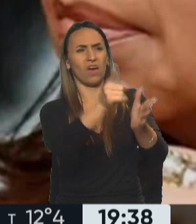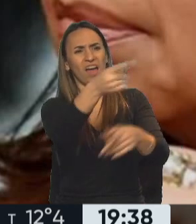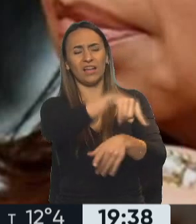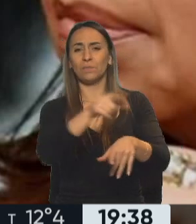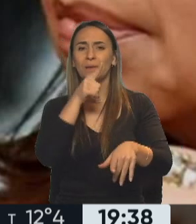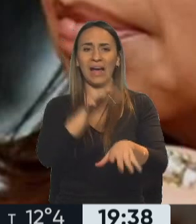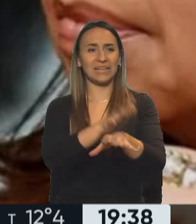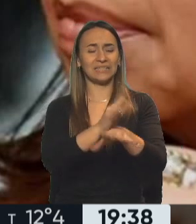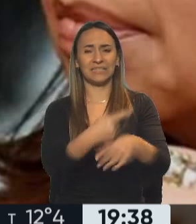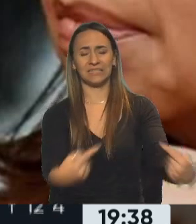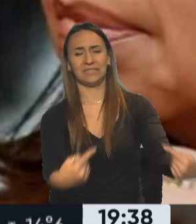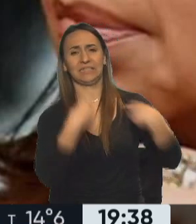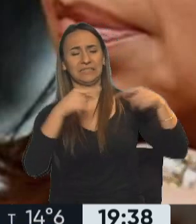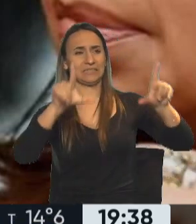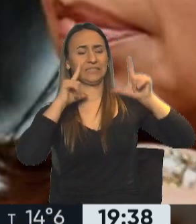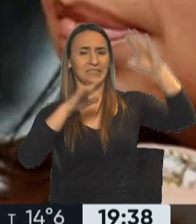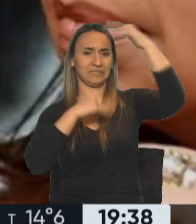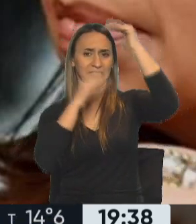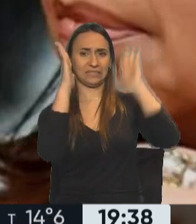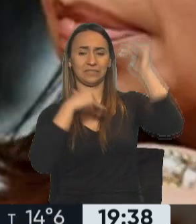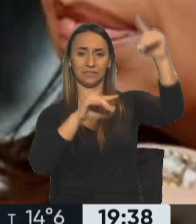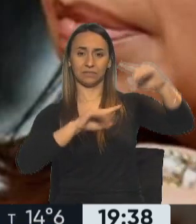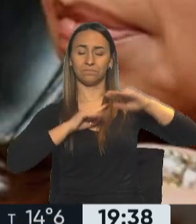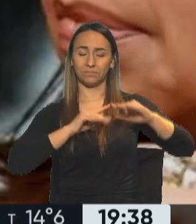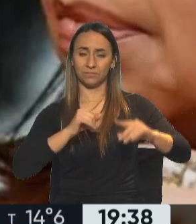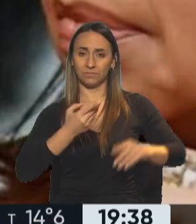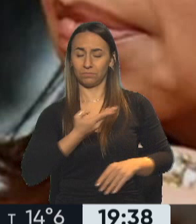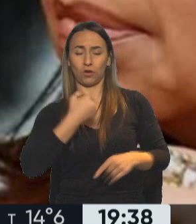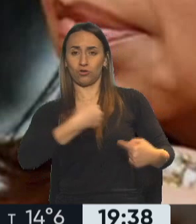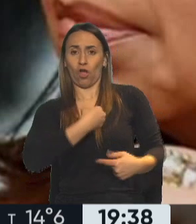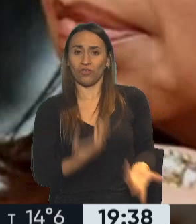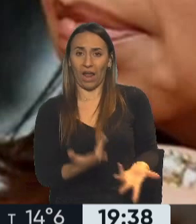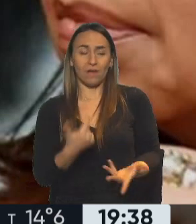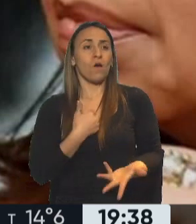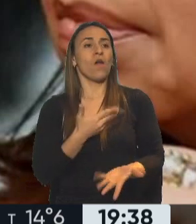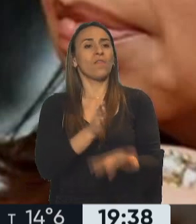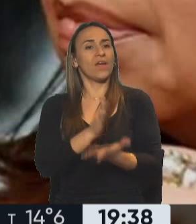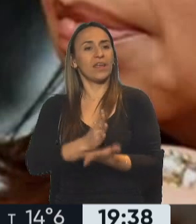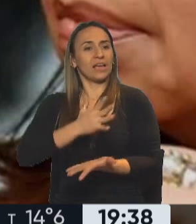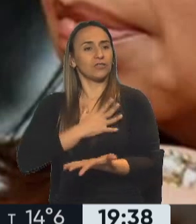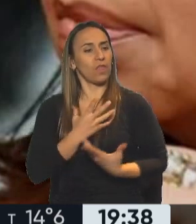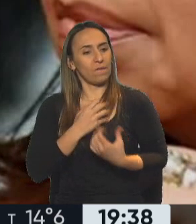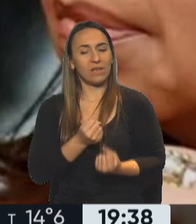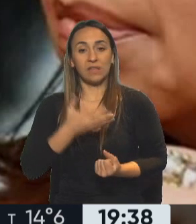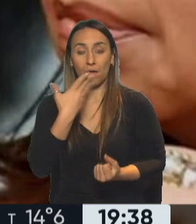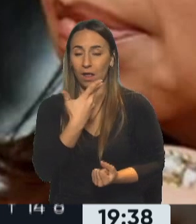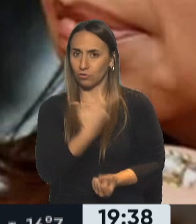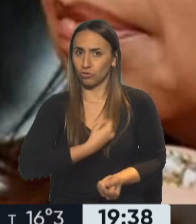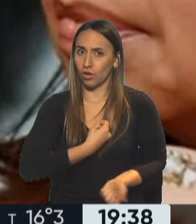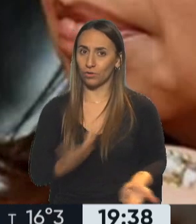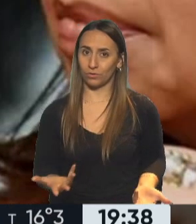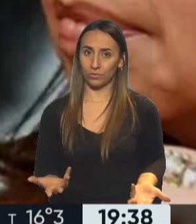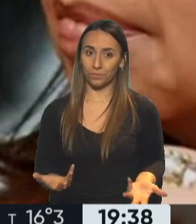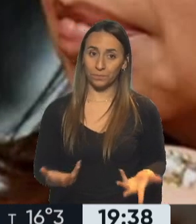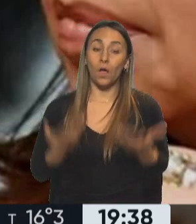fusilamiento mediático judicial sin pedirme el ejercicio del derecho de defensa ante cuestiones. Y por eso,